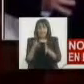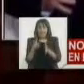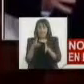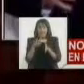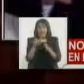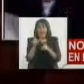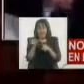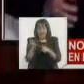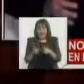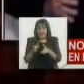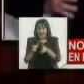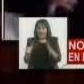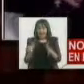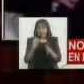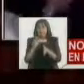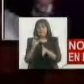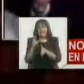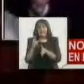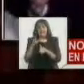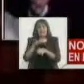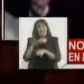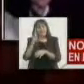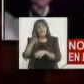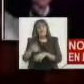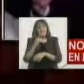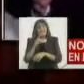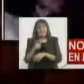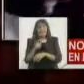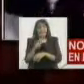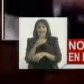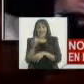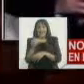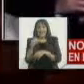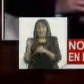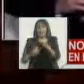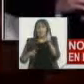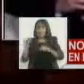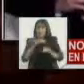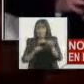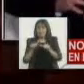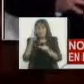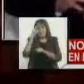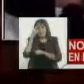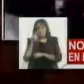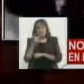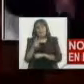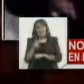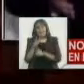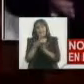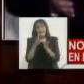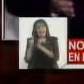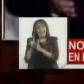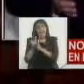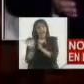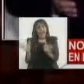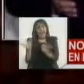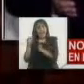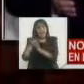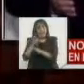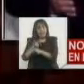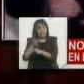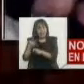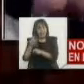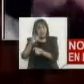canal artificial en territorio costarricense a los esfuerzos por desviar el curso natural del río San